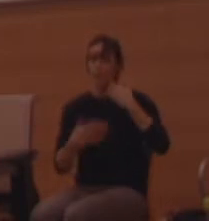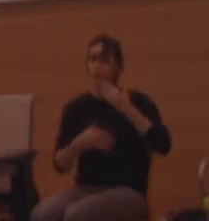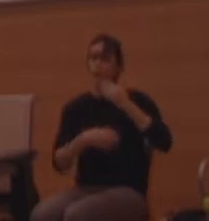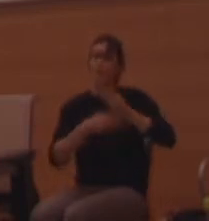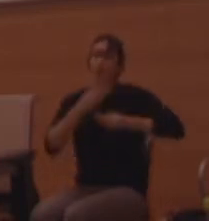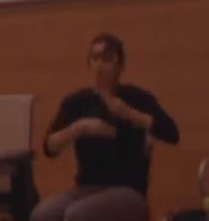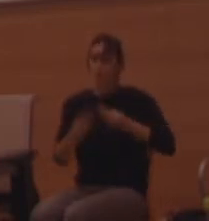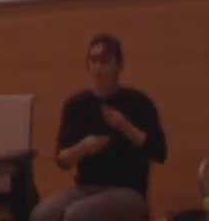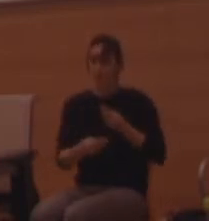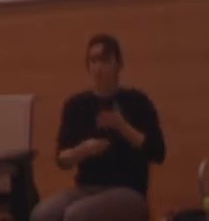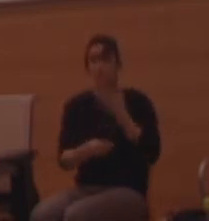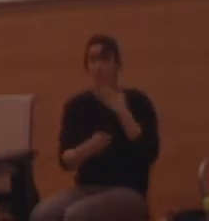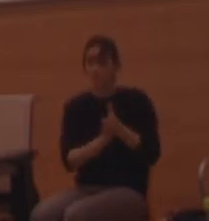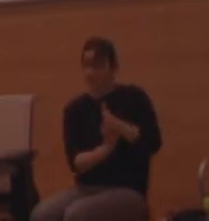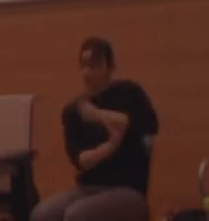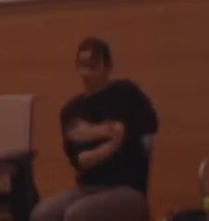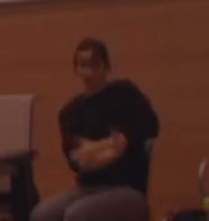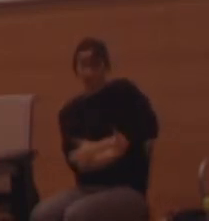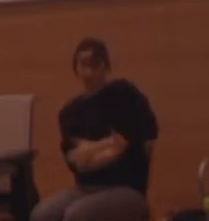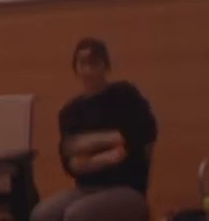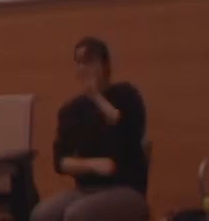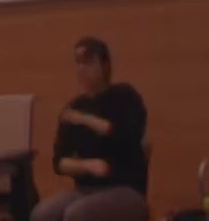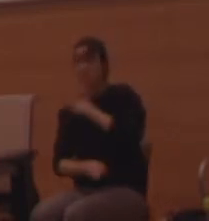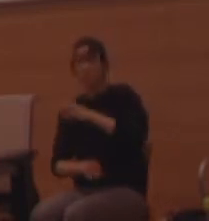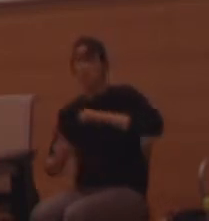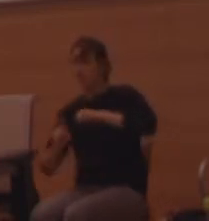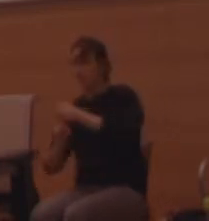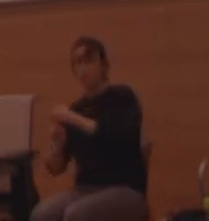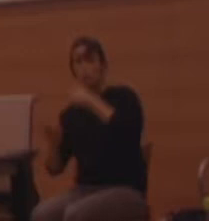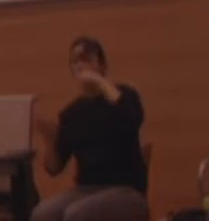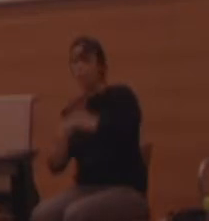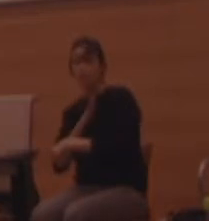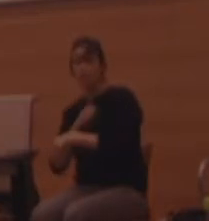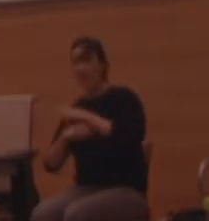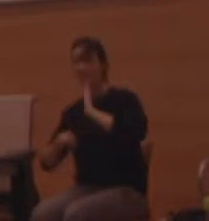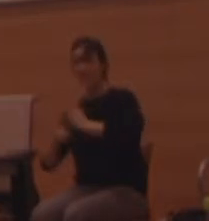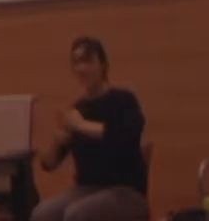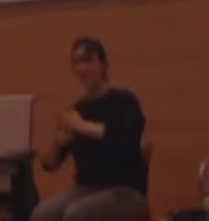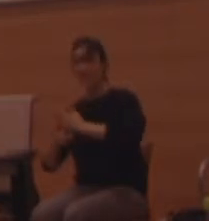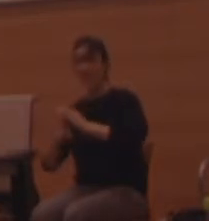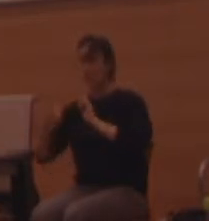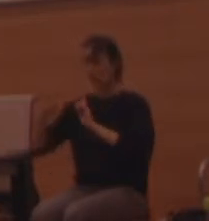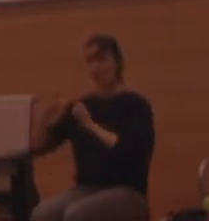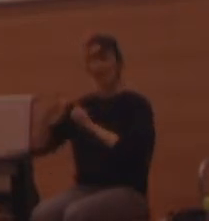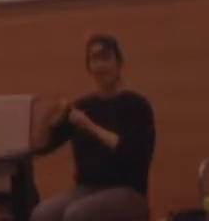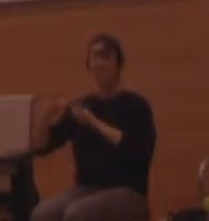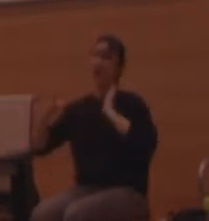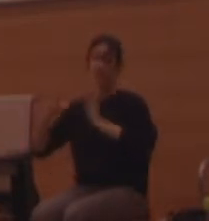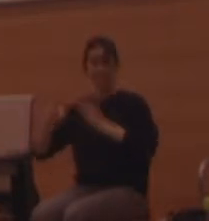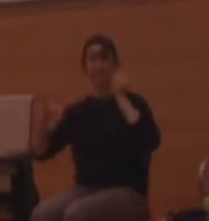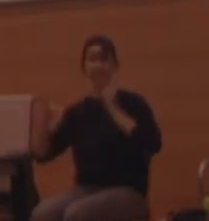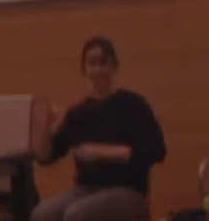sensibilidades viene por pérdida de presión o profunda está afectada, esta otra por definición va a estar